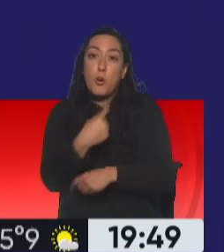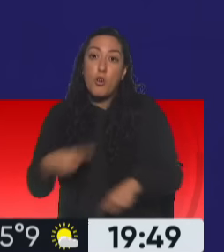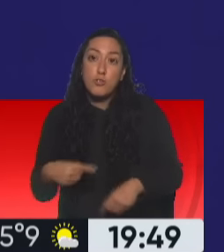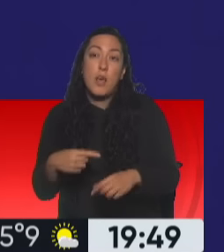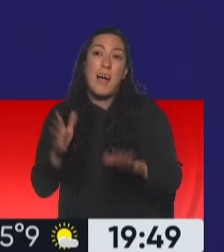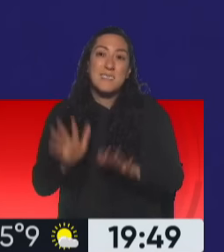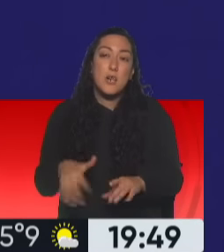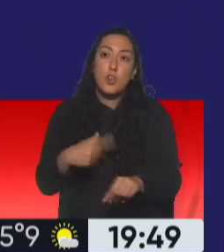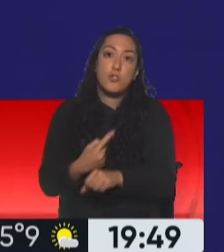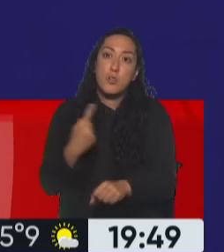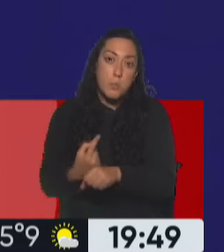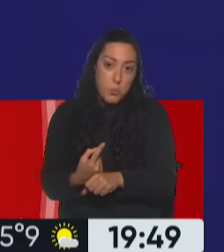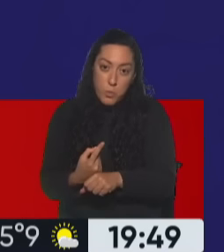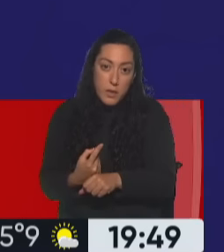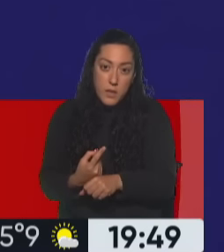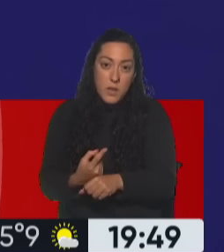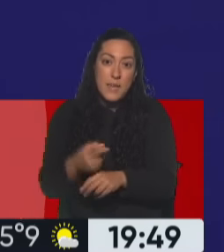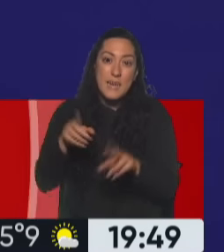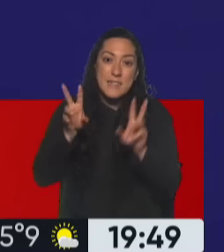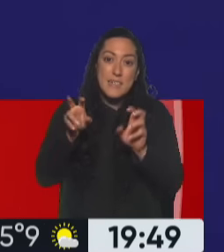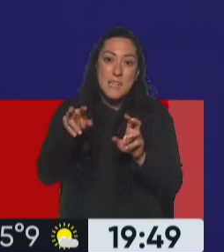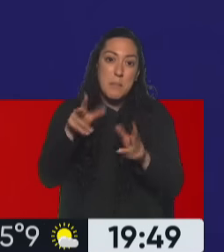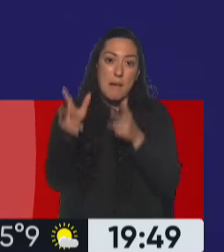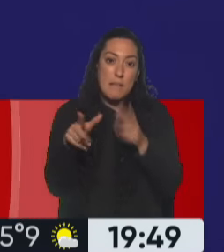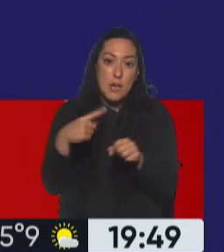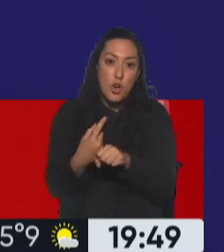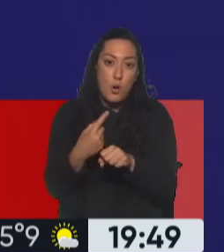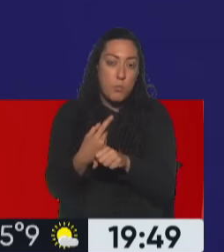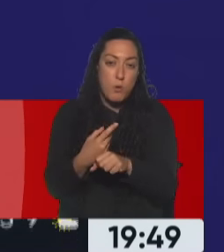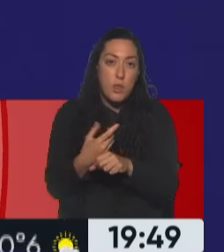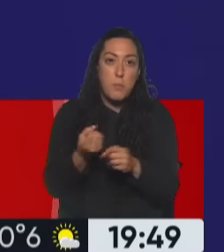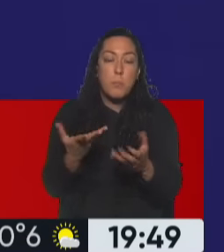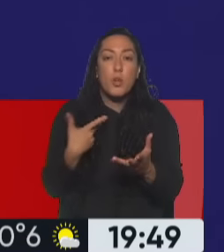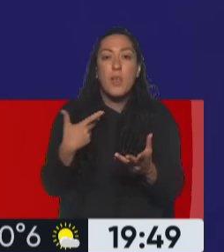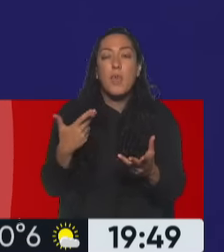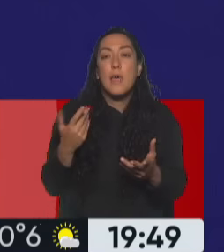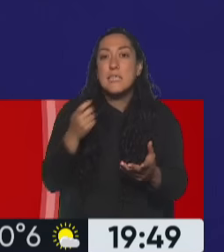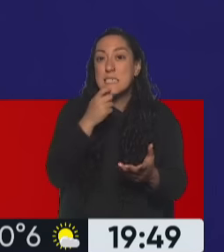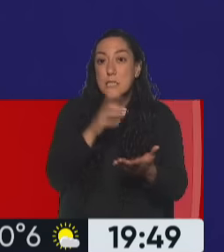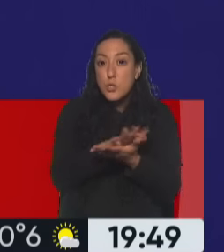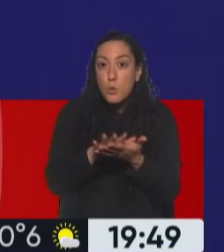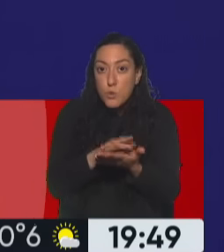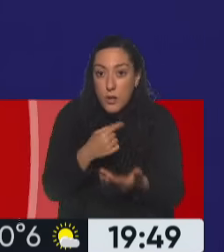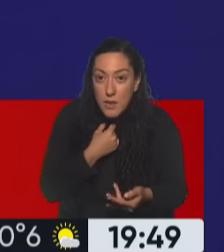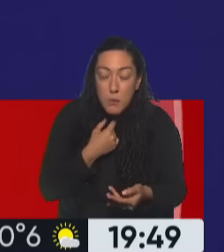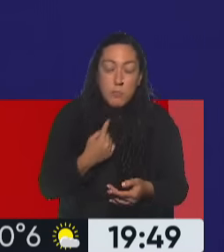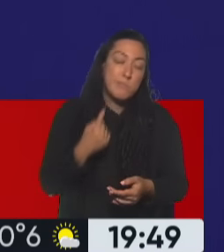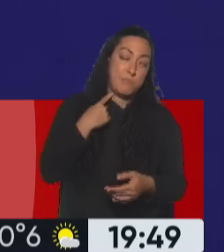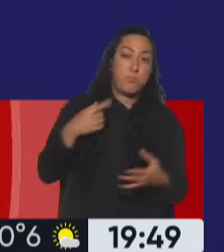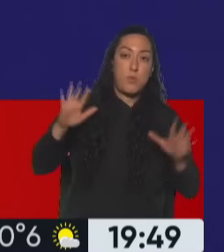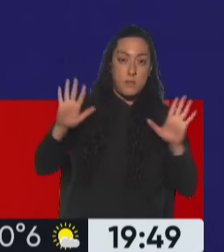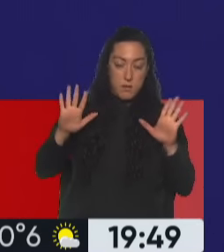puede hacer, en donde no deberíamos meternos porque el remedio es peor que la enfermedad. Es decir, no